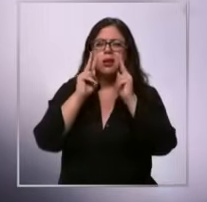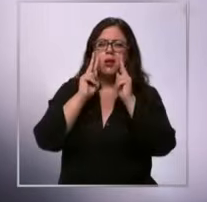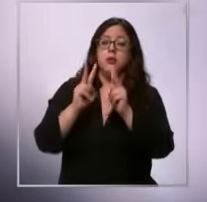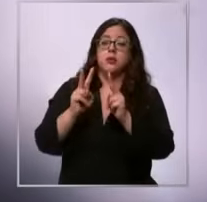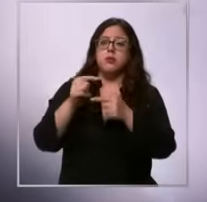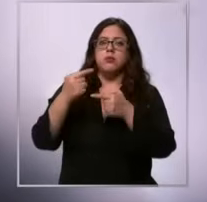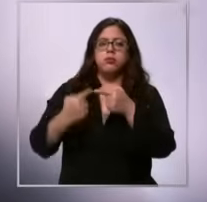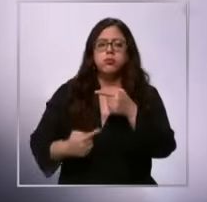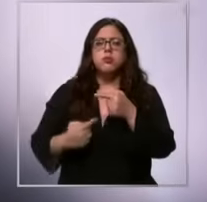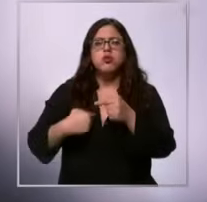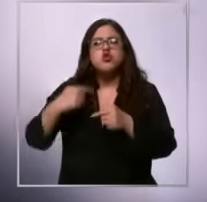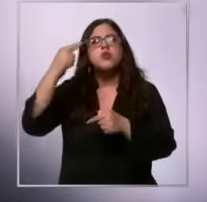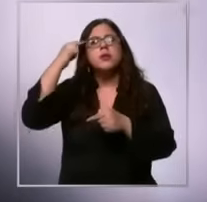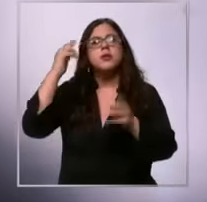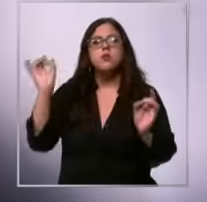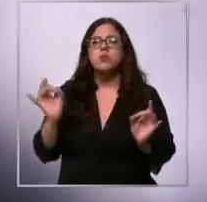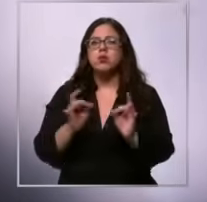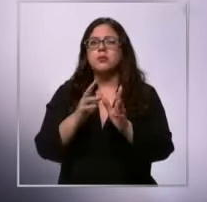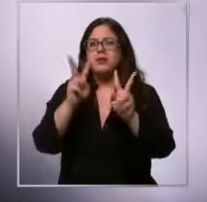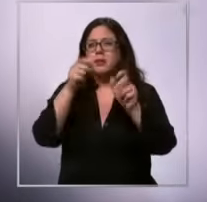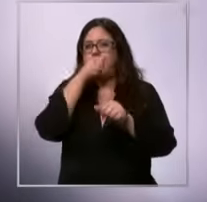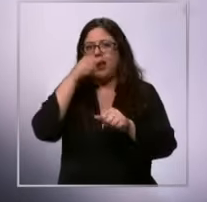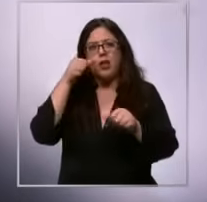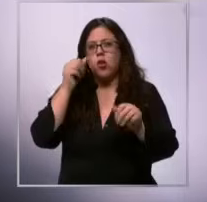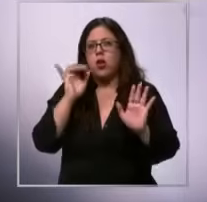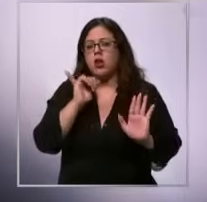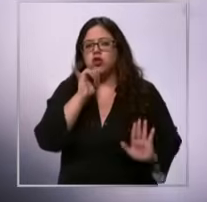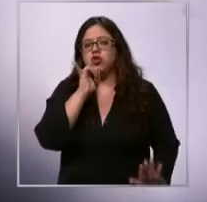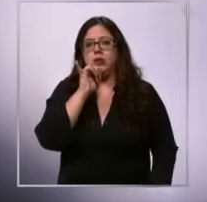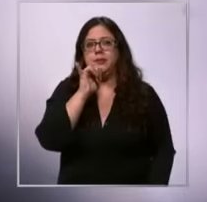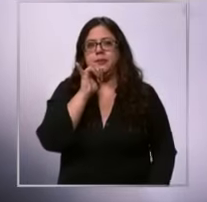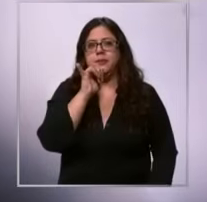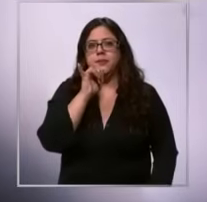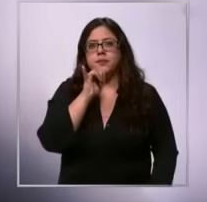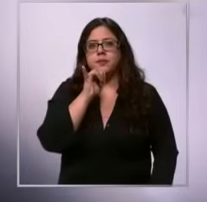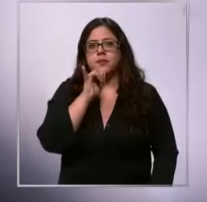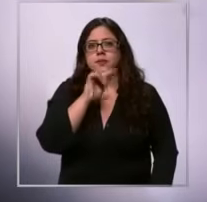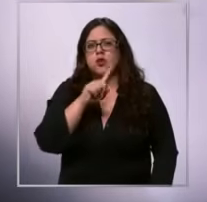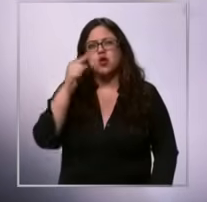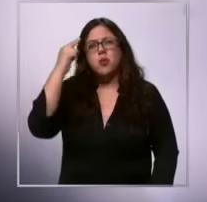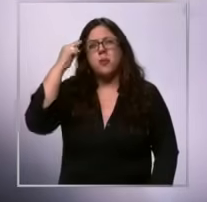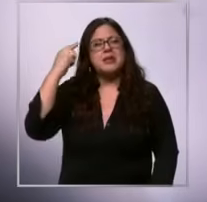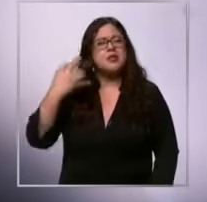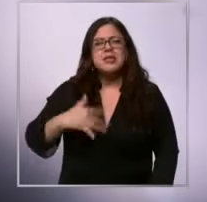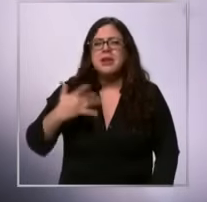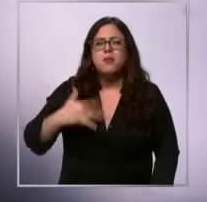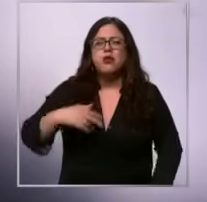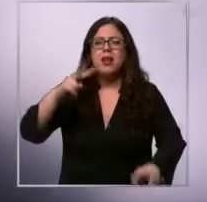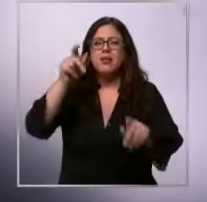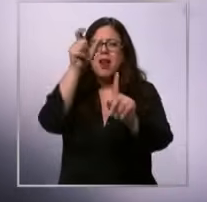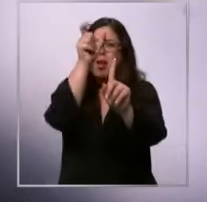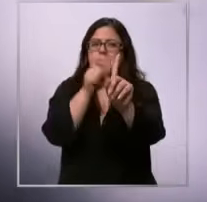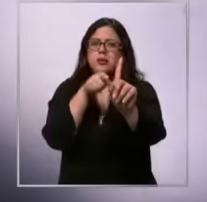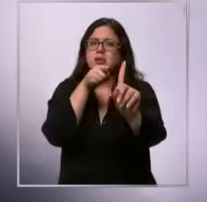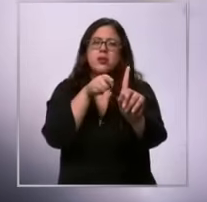hicieron, yo debo pensar que puede ser por droga, porque... no creo que sea tan importante la